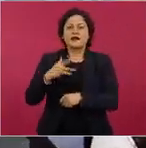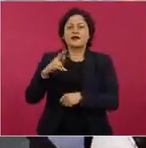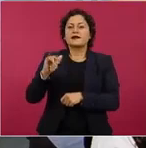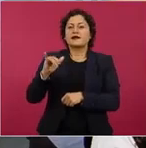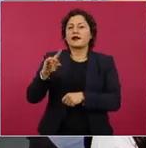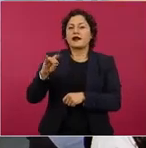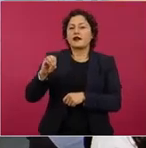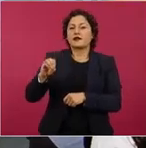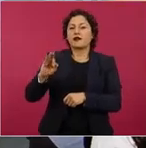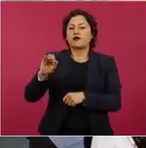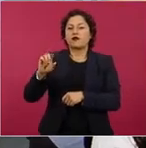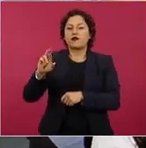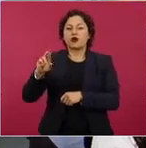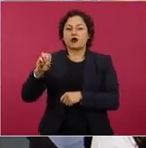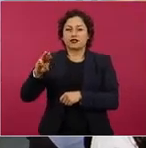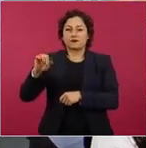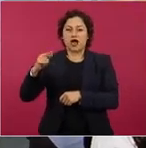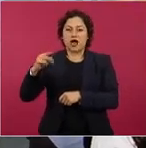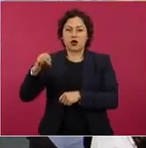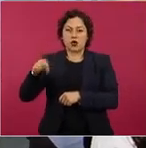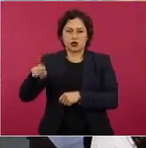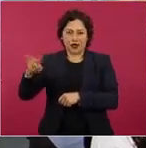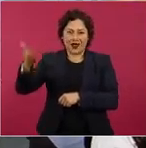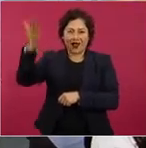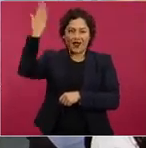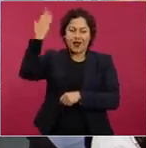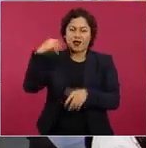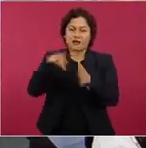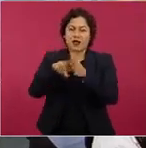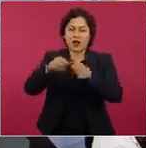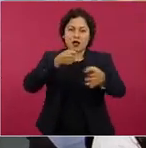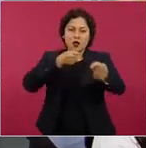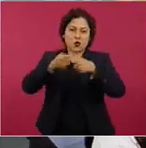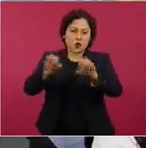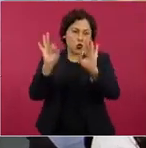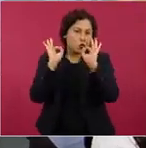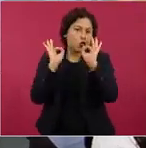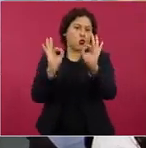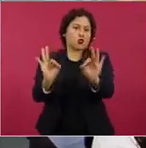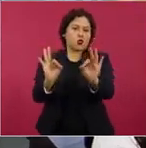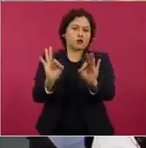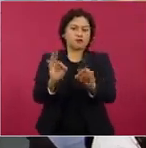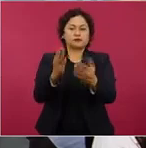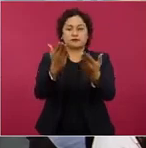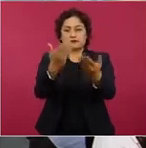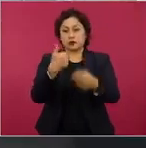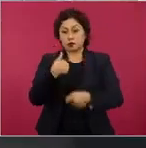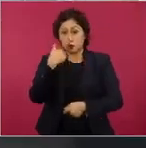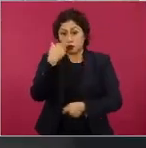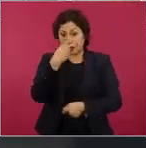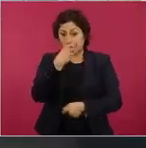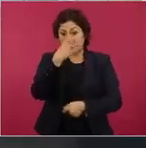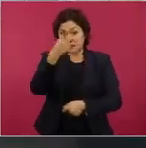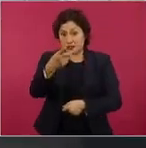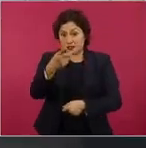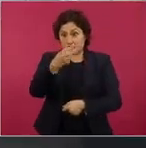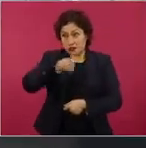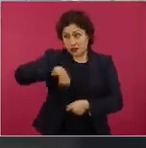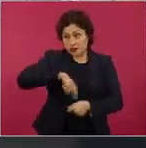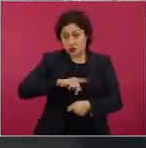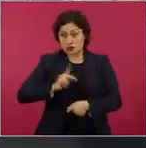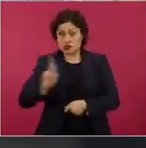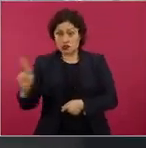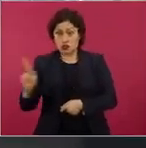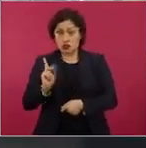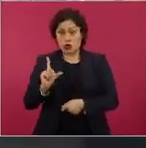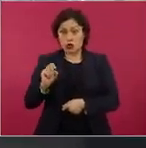ese sí es un gran periodista, quiero aclararle que no todos somos Loret, ni todos somos mexicanos a favor de